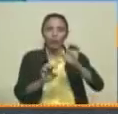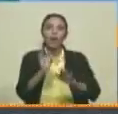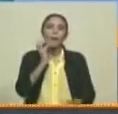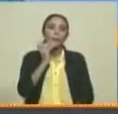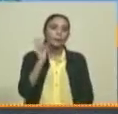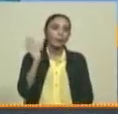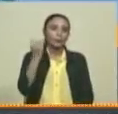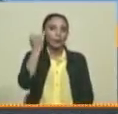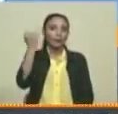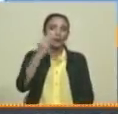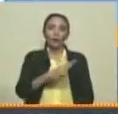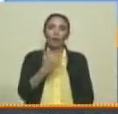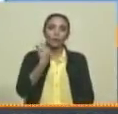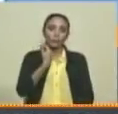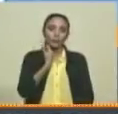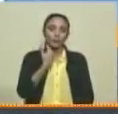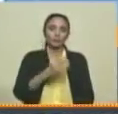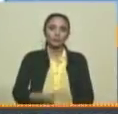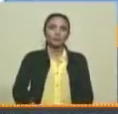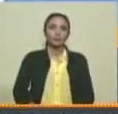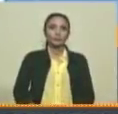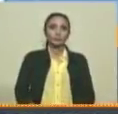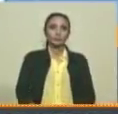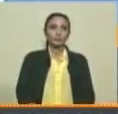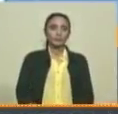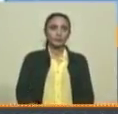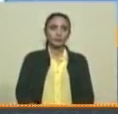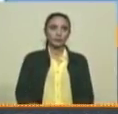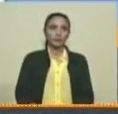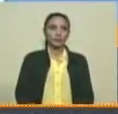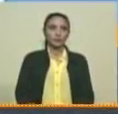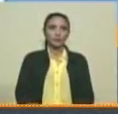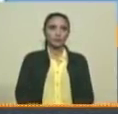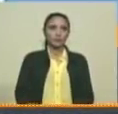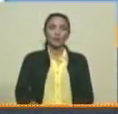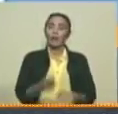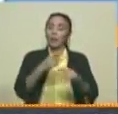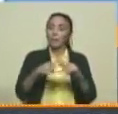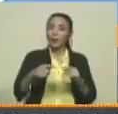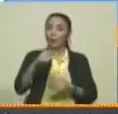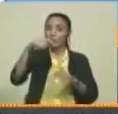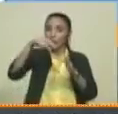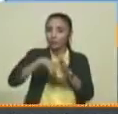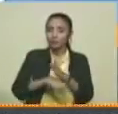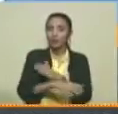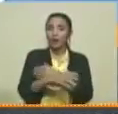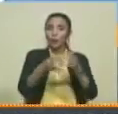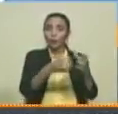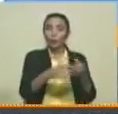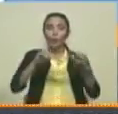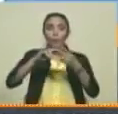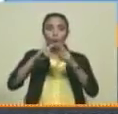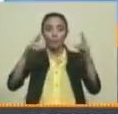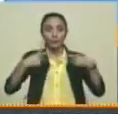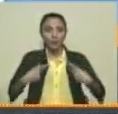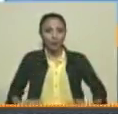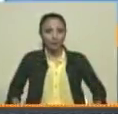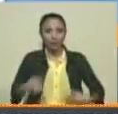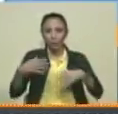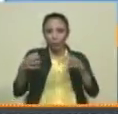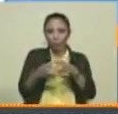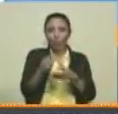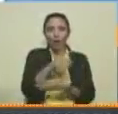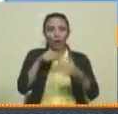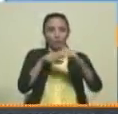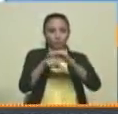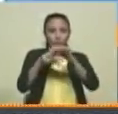Bueno, hay que garantizar la seguridad, pero hay que ir a fondo con el Movimiento por la Paz y la Vida, buscar